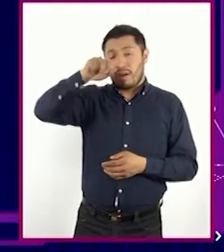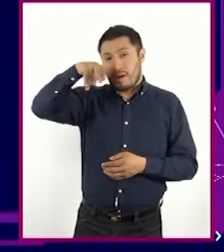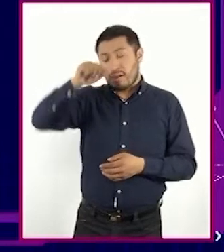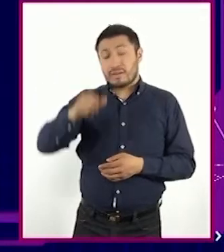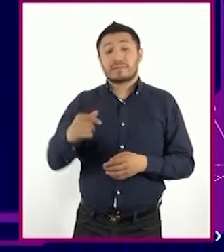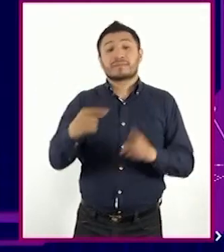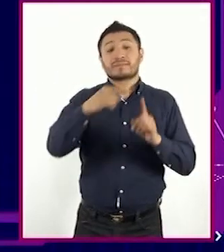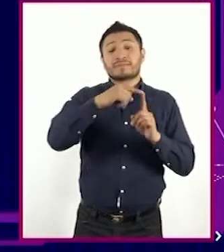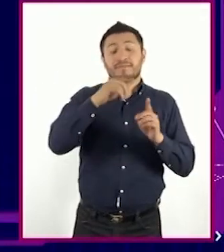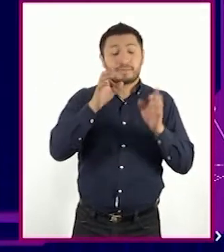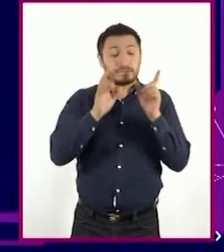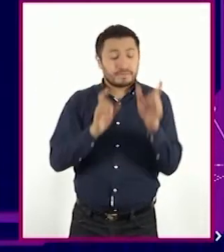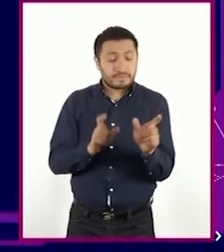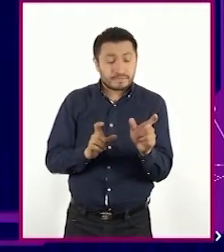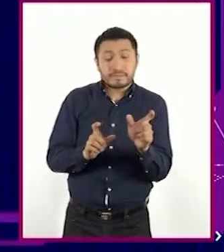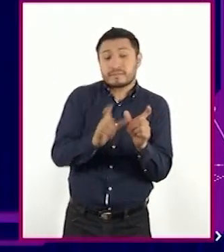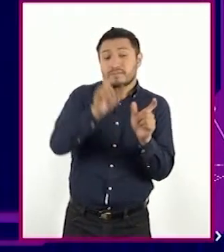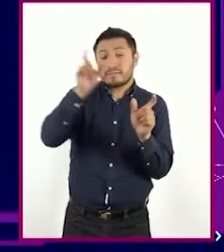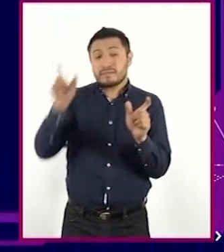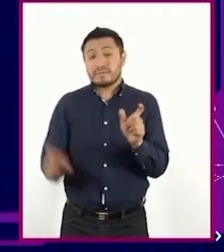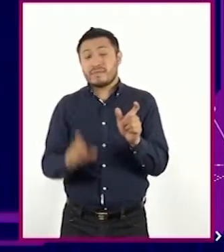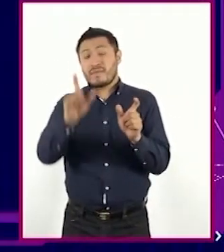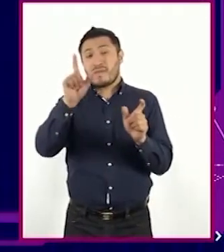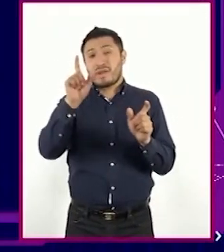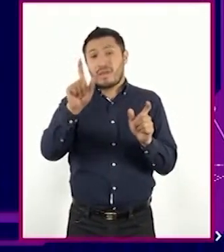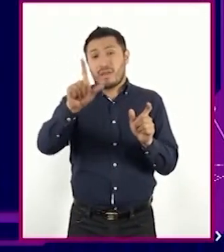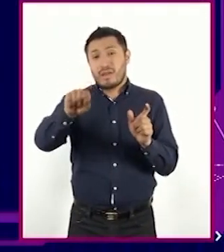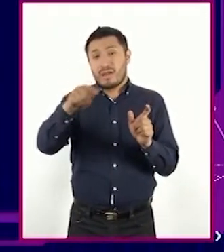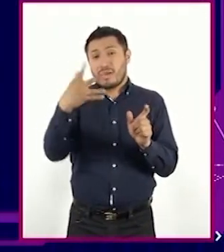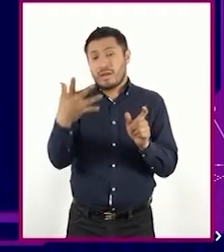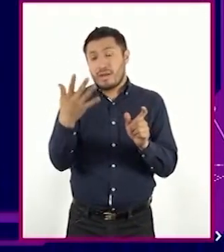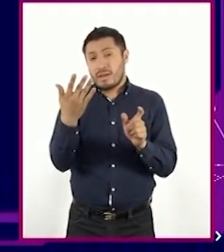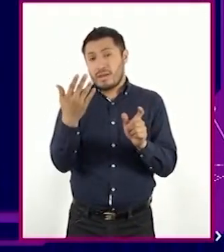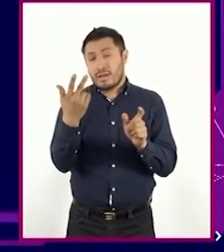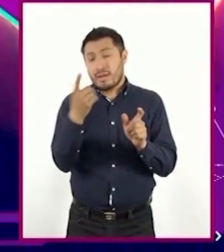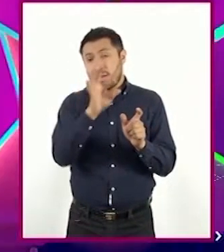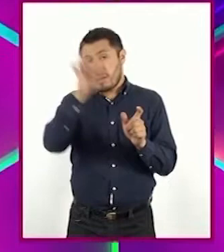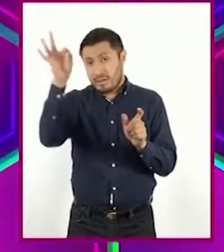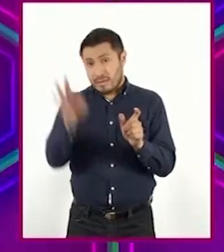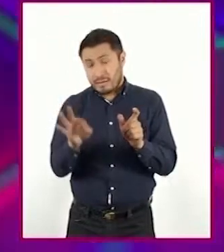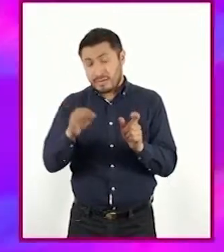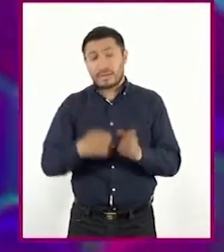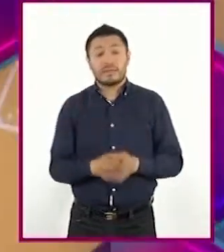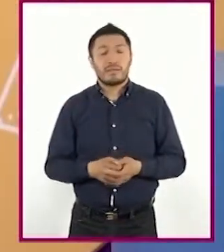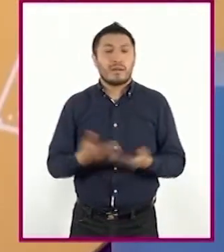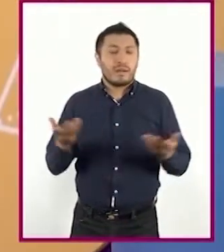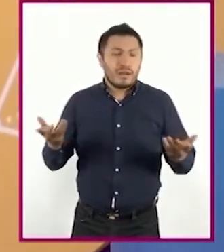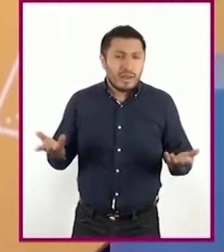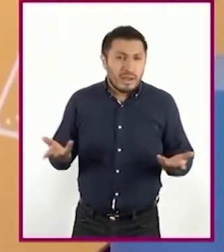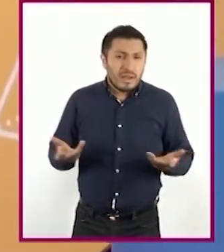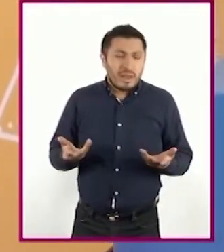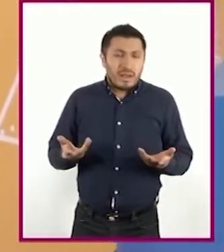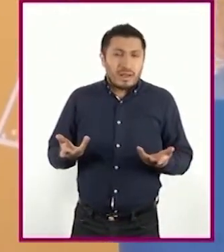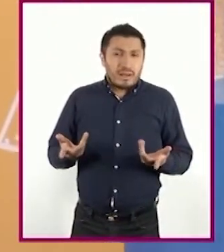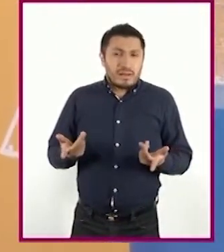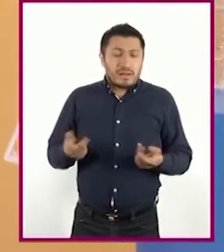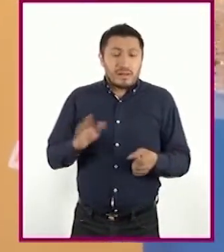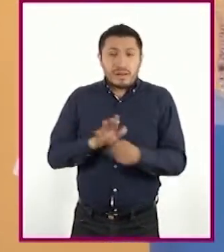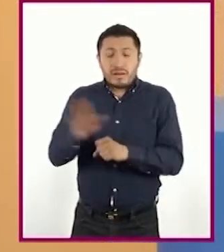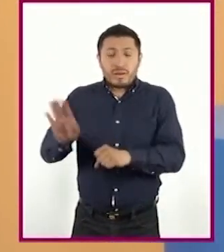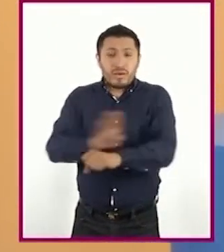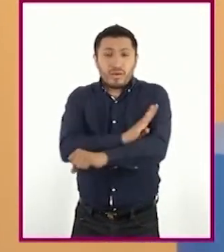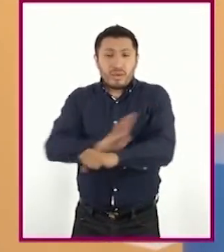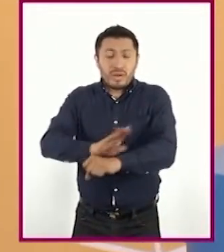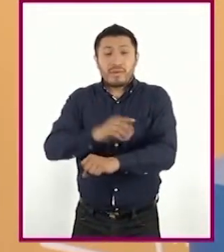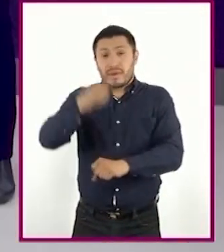entre la mediana y el 75%. Maestra Luz, ¿en qué favorece este tipo